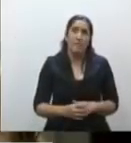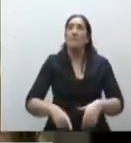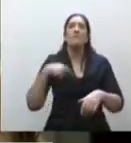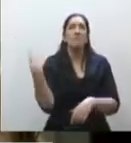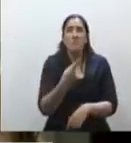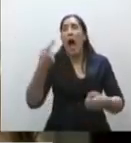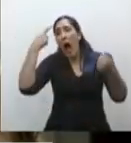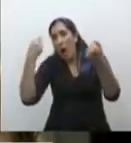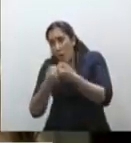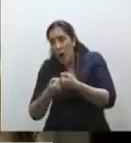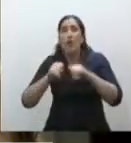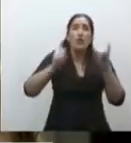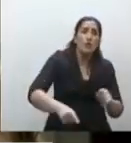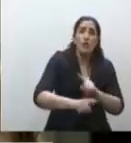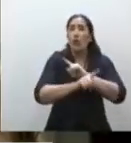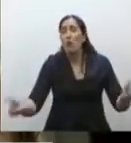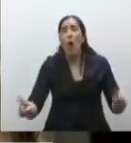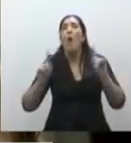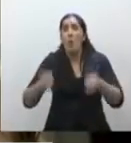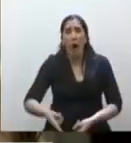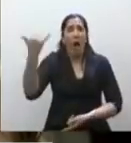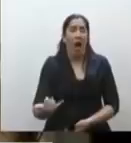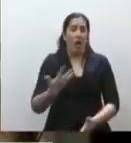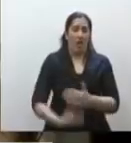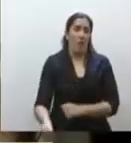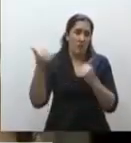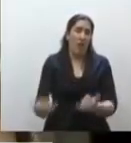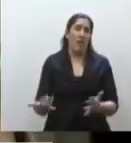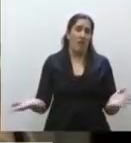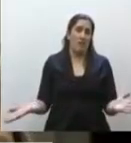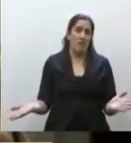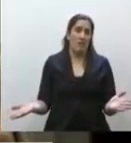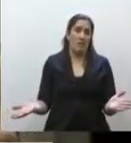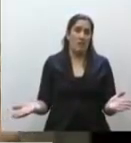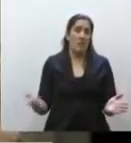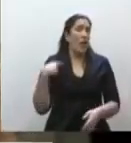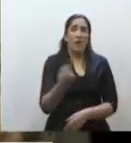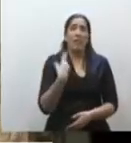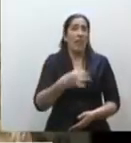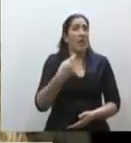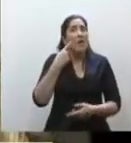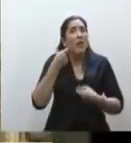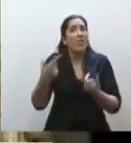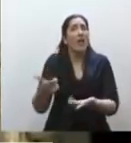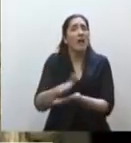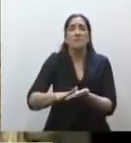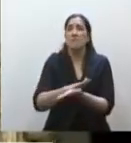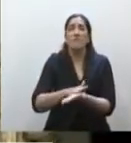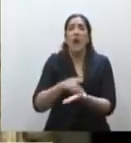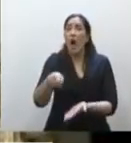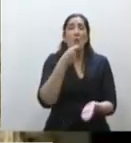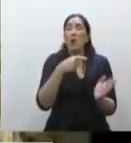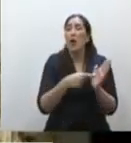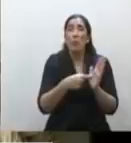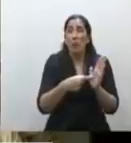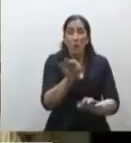Estemos o no estemos de acuerdo. Sucede. Y hay que darle una respuesta como legisladores. No les gusta esta